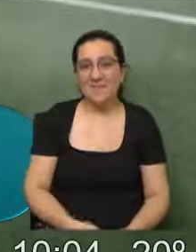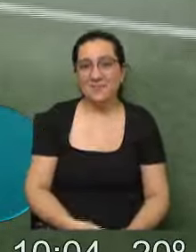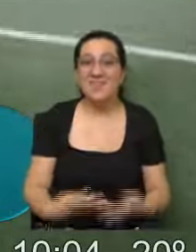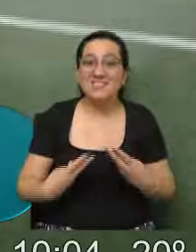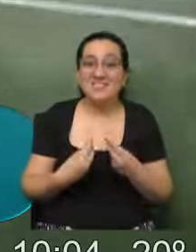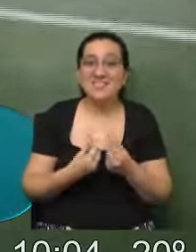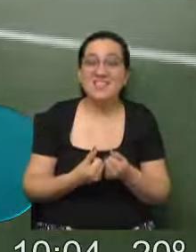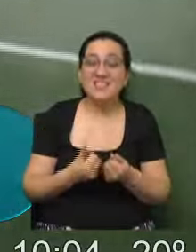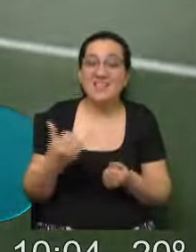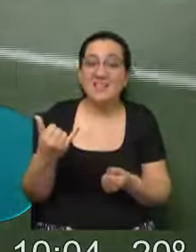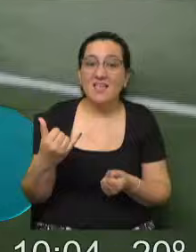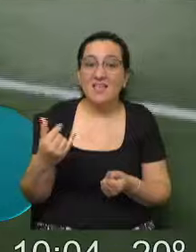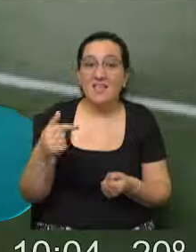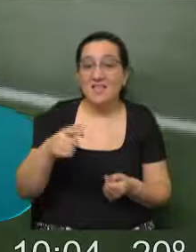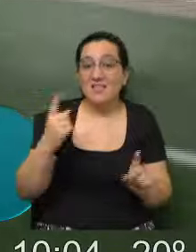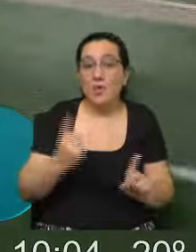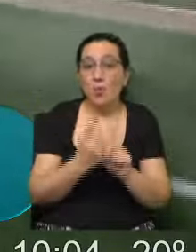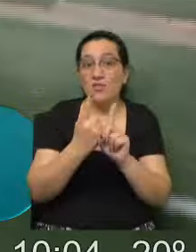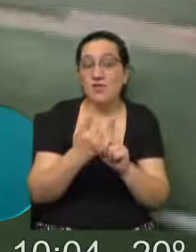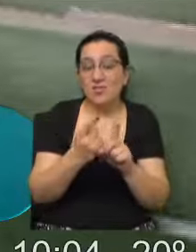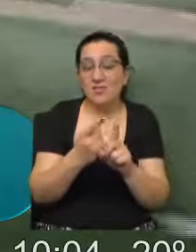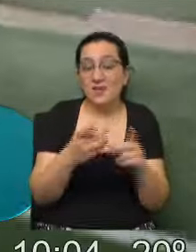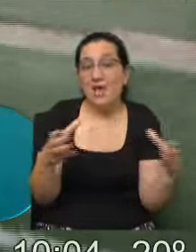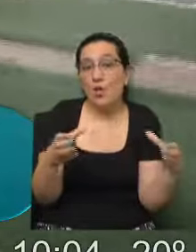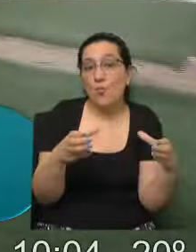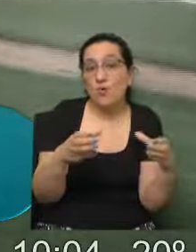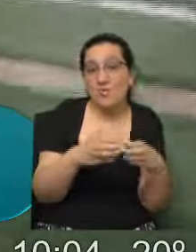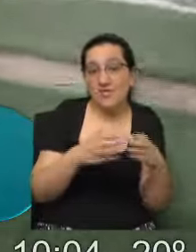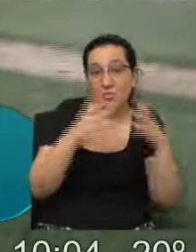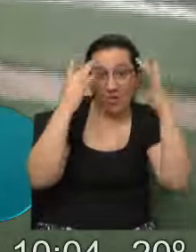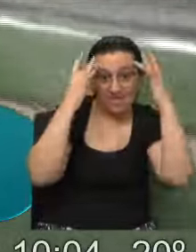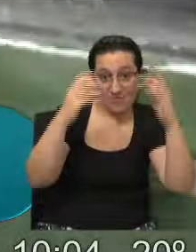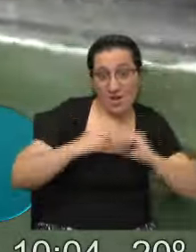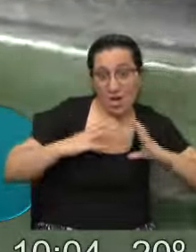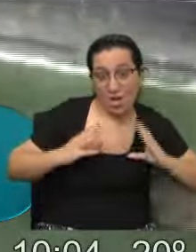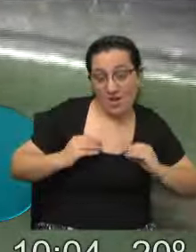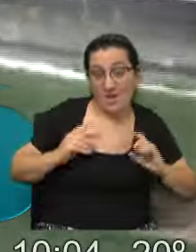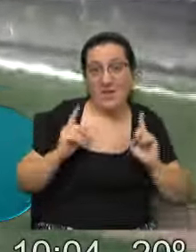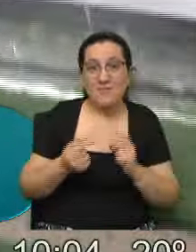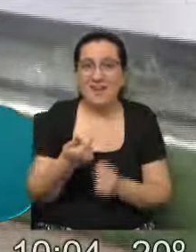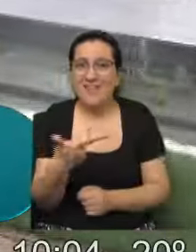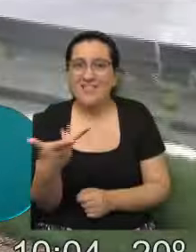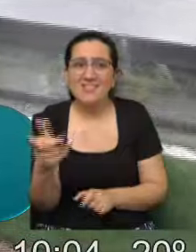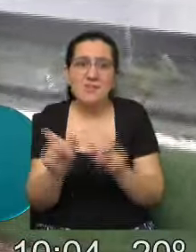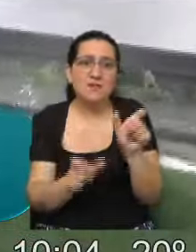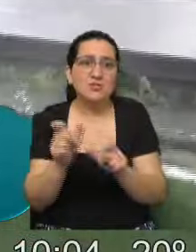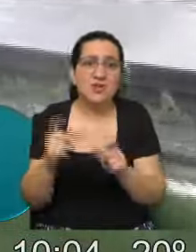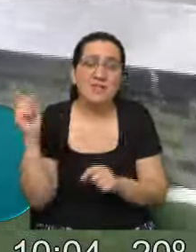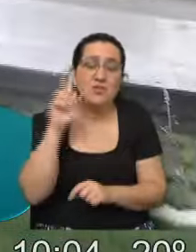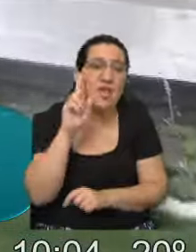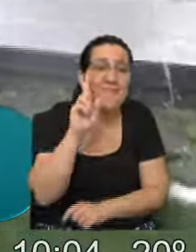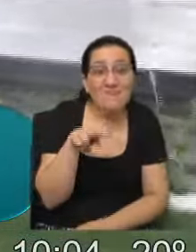se siente tener este encuentro entre la comunidad educativa escolar y también la cantidad de gente que ha venido a